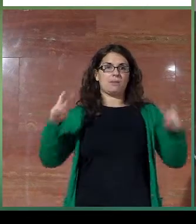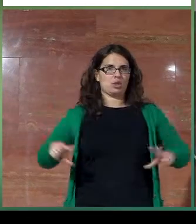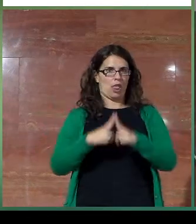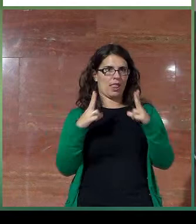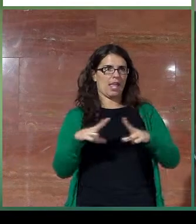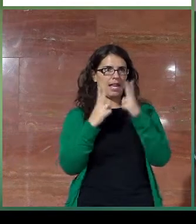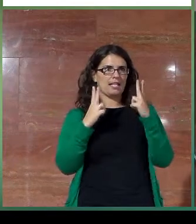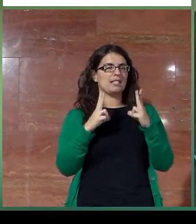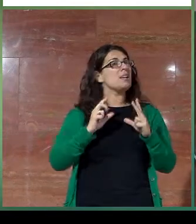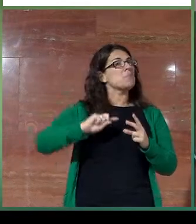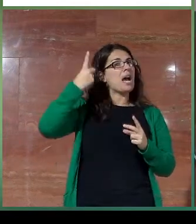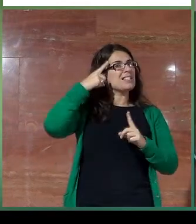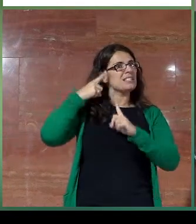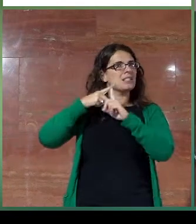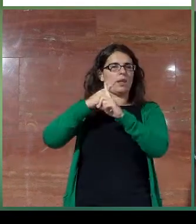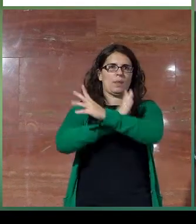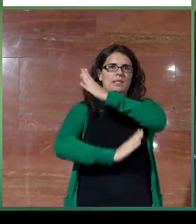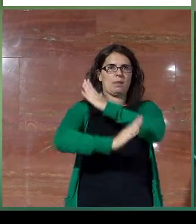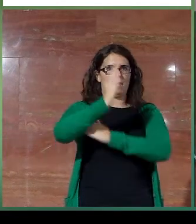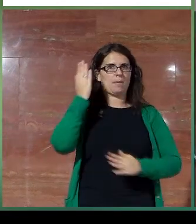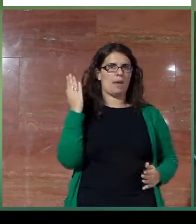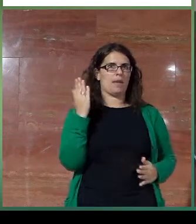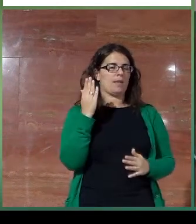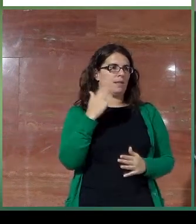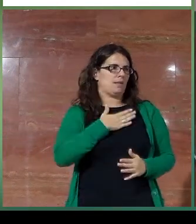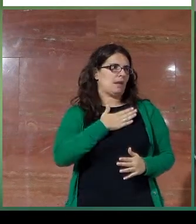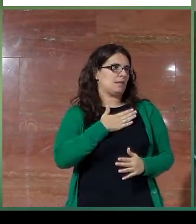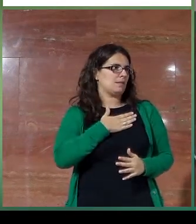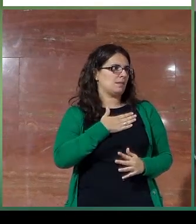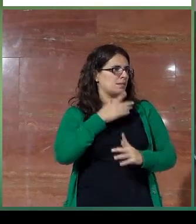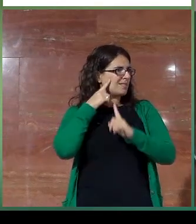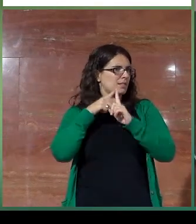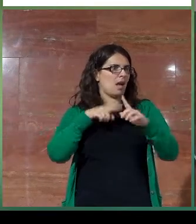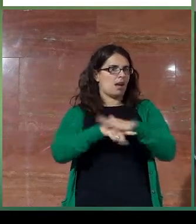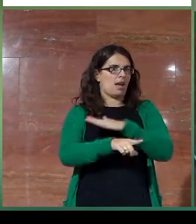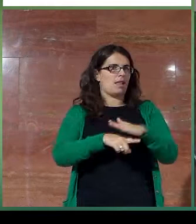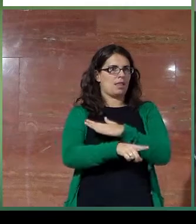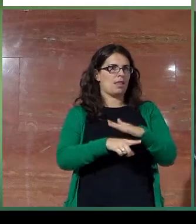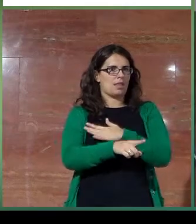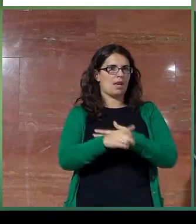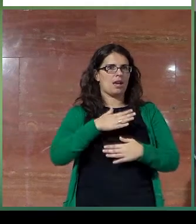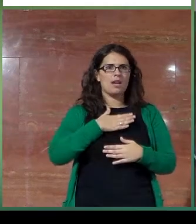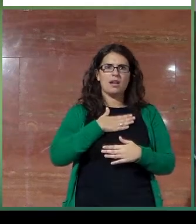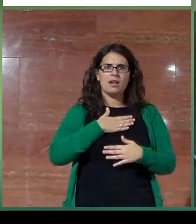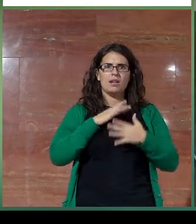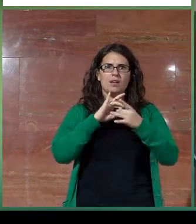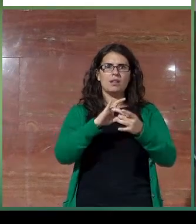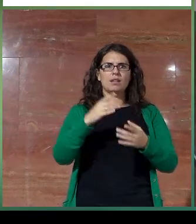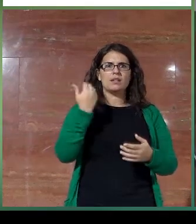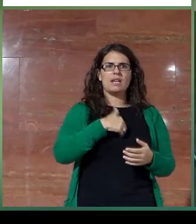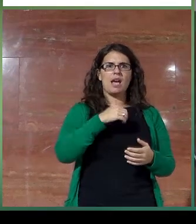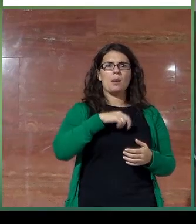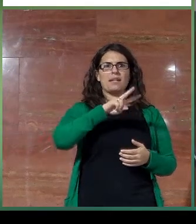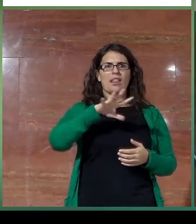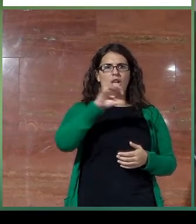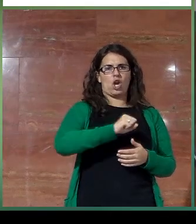y fundamentalmente en la discapacidad, que es el origen de la agencia, y por eso se creó, el año que viene cumplimos 25 años,